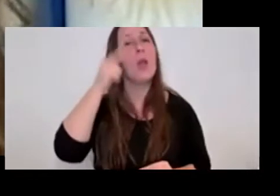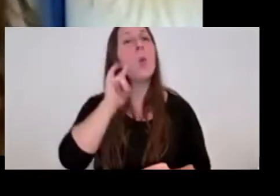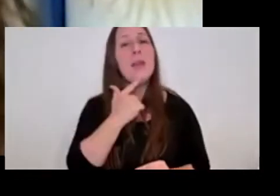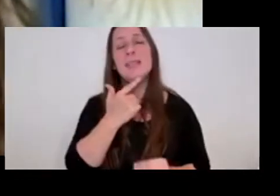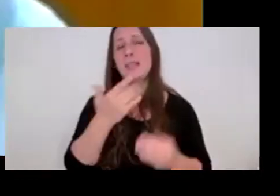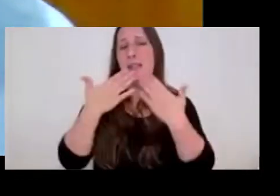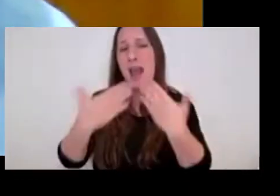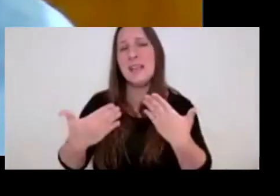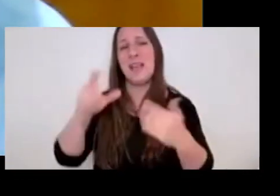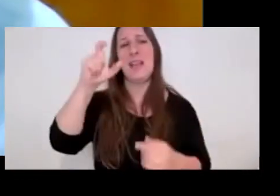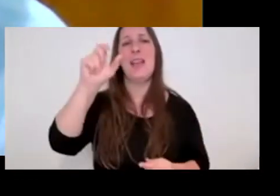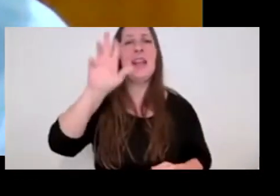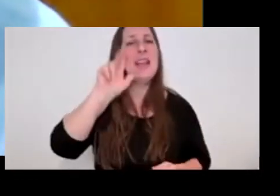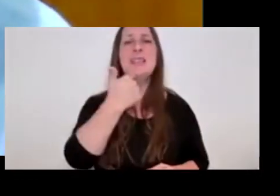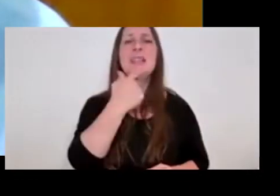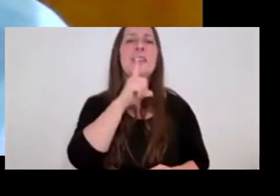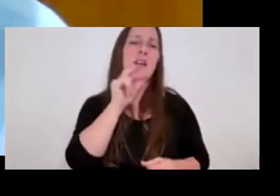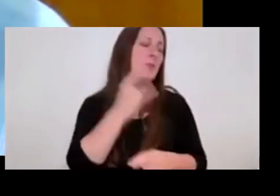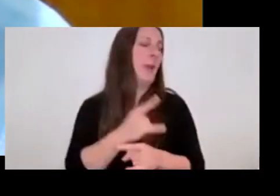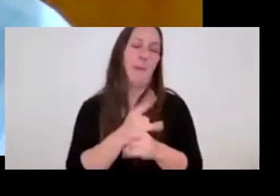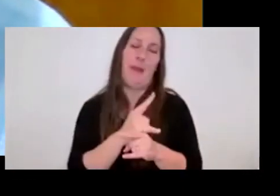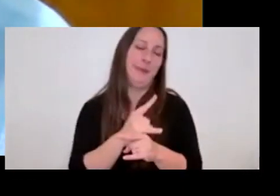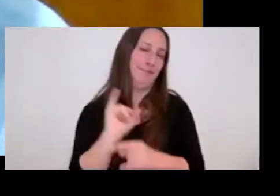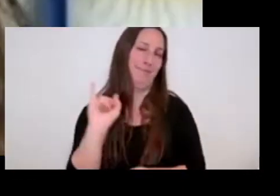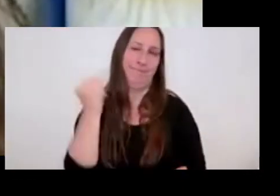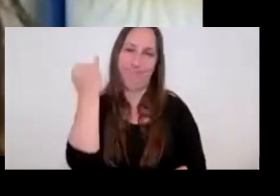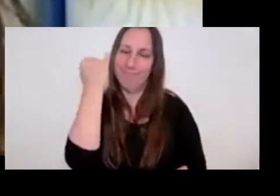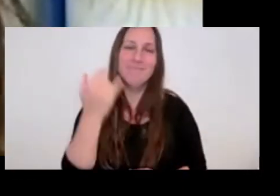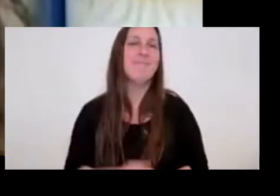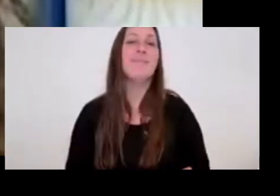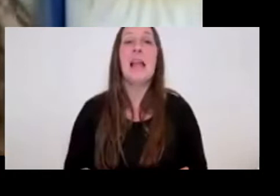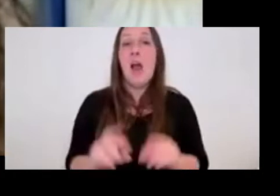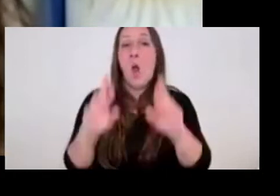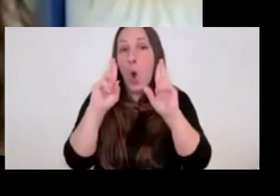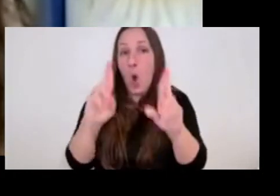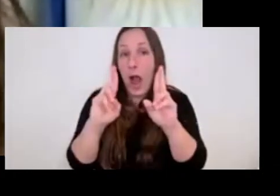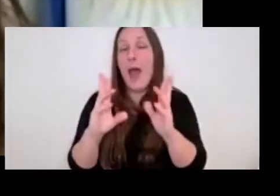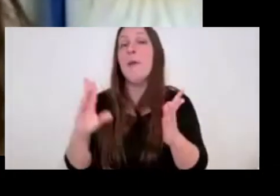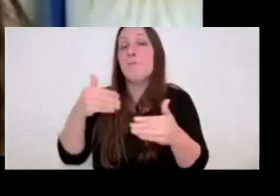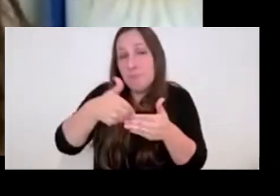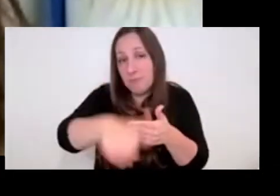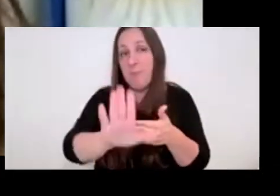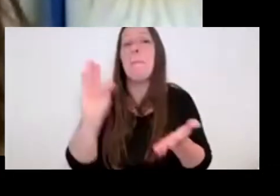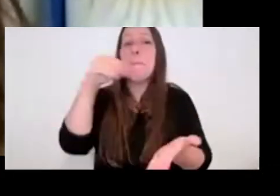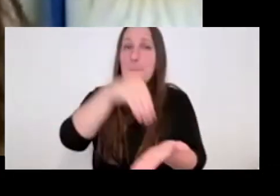una genia. No, por favor, al contrario. Así que bueno, ojalá que podamos hacer una próxima charla también